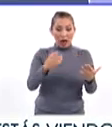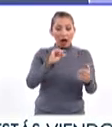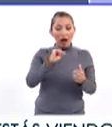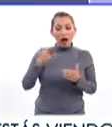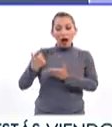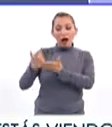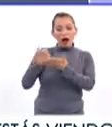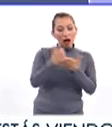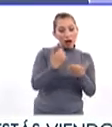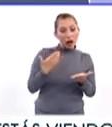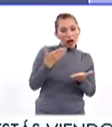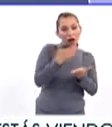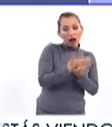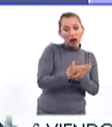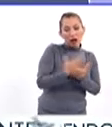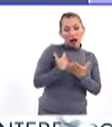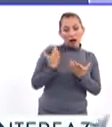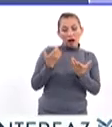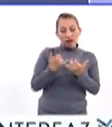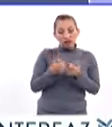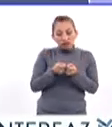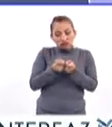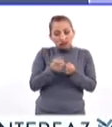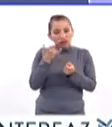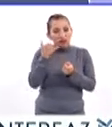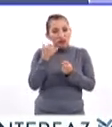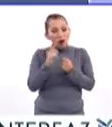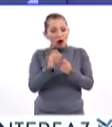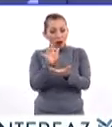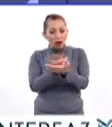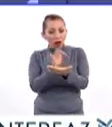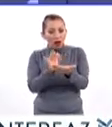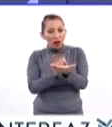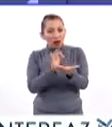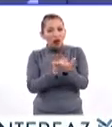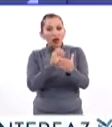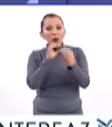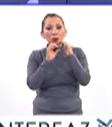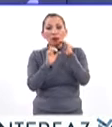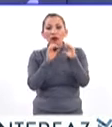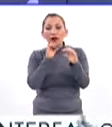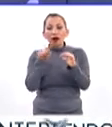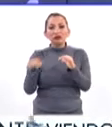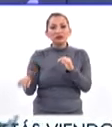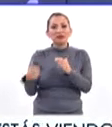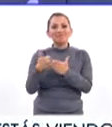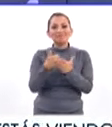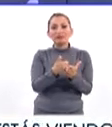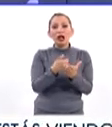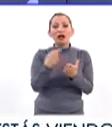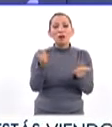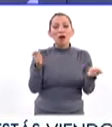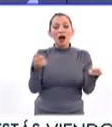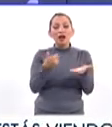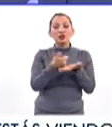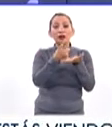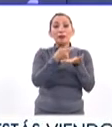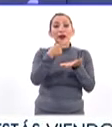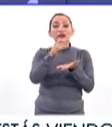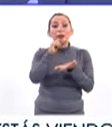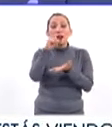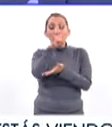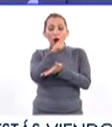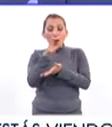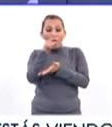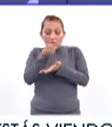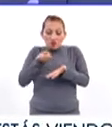mediando por los dispositivos móviles, por las tecnologías de la comunicación, pero también se va mediando por el tipo de lenguaje